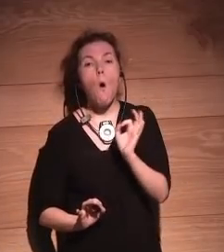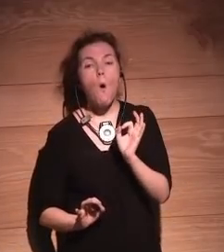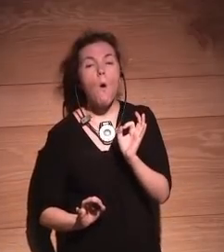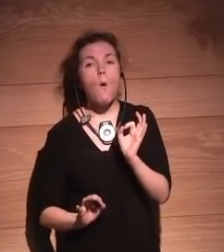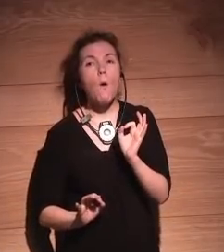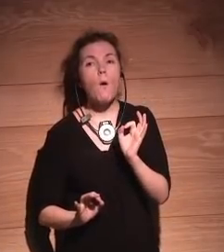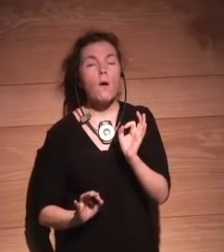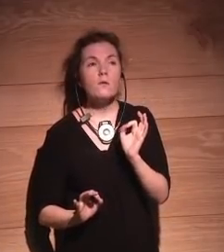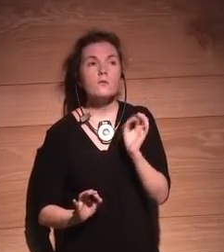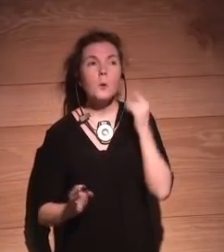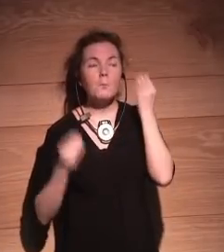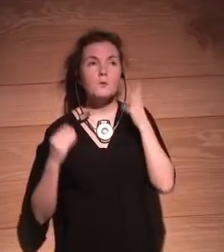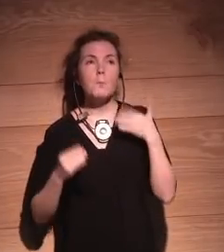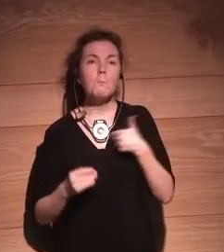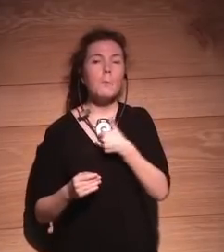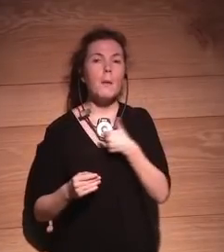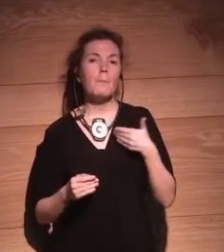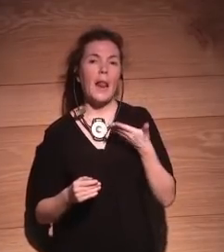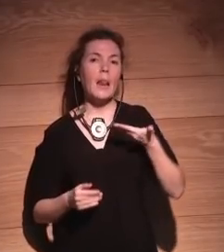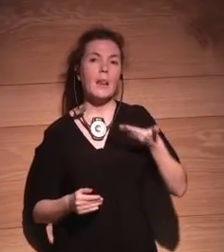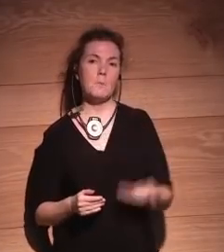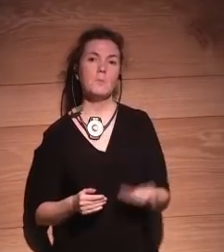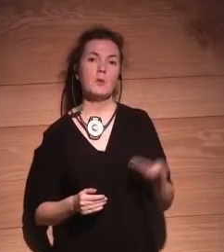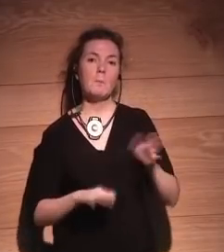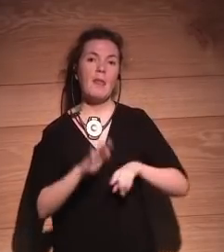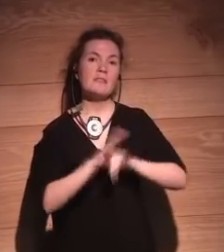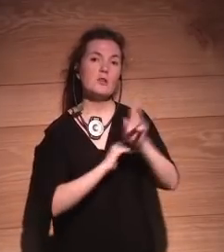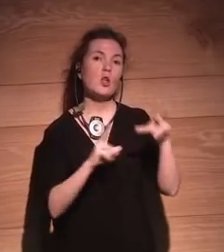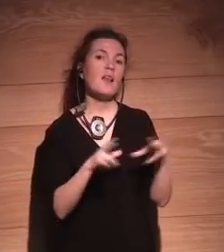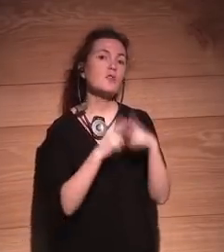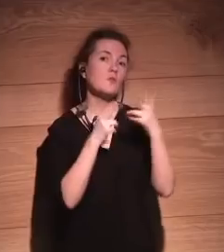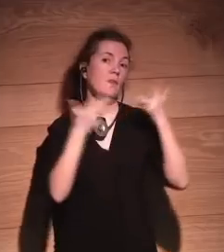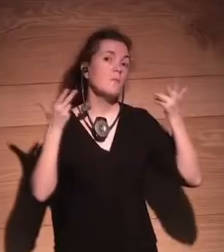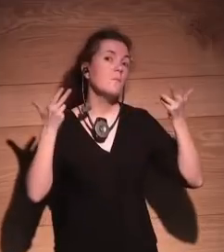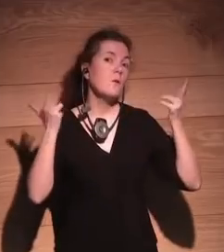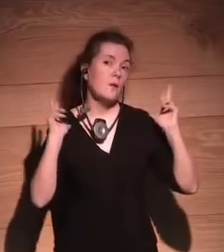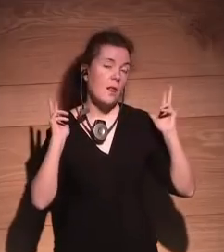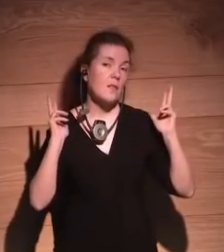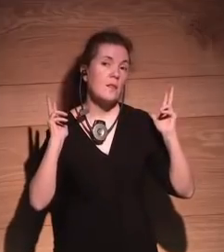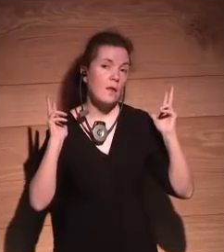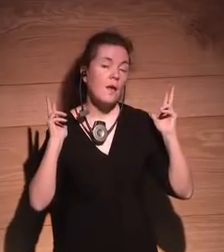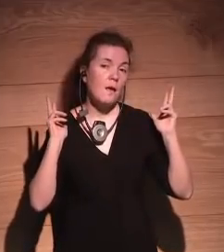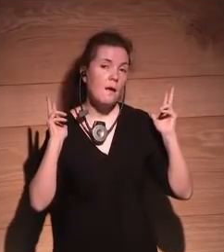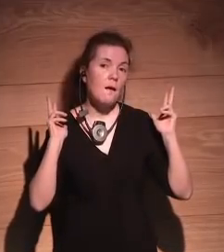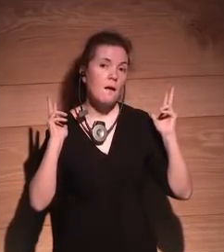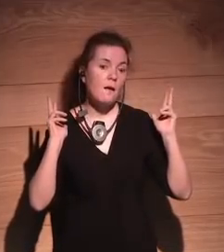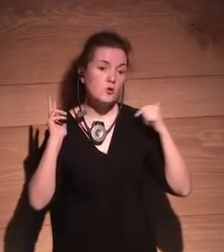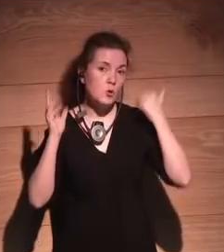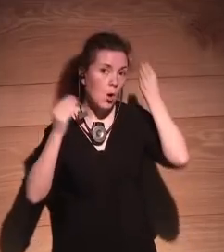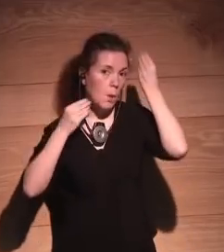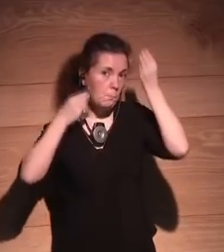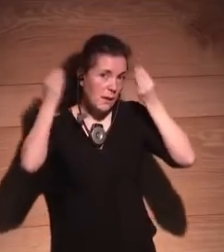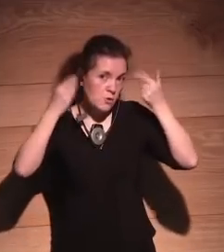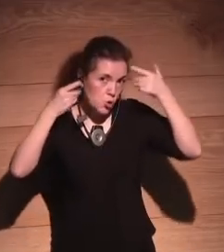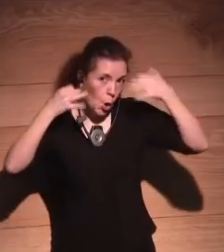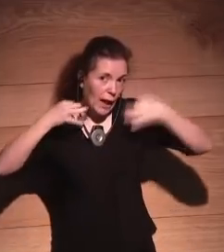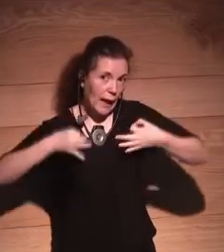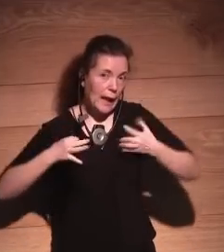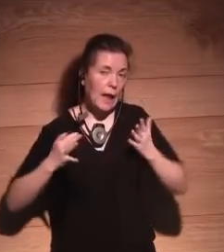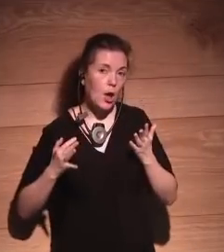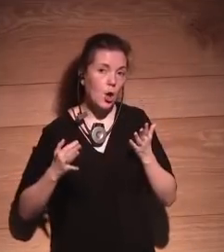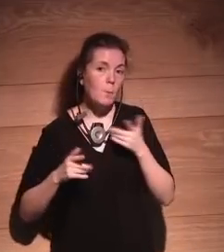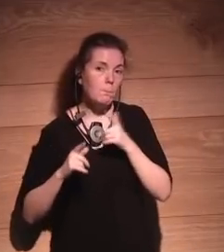teniendo un rol y un papel que jugar en el desarrollo de las sociedades democráticas, como creo personalmente y